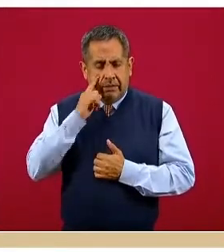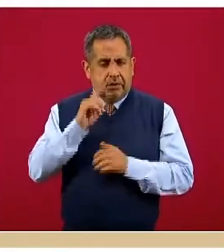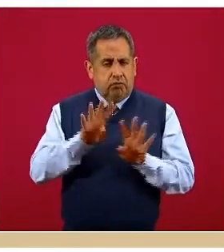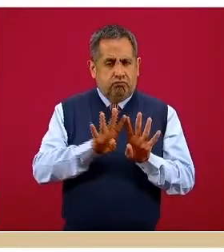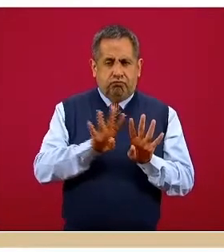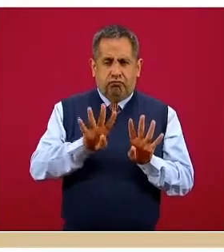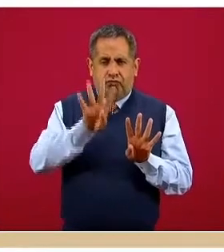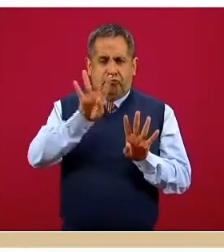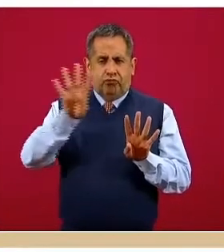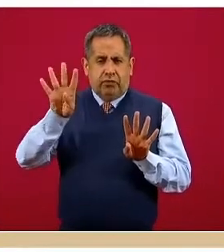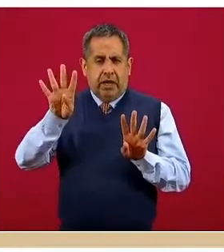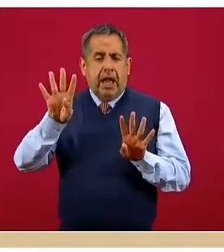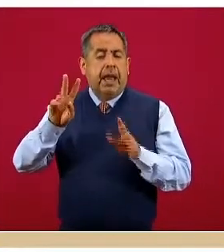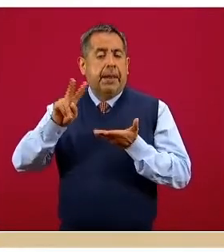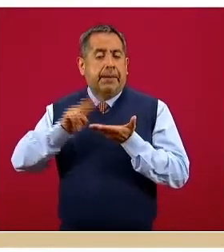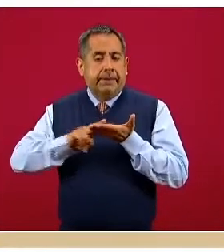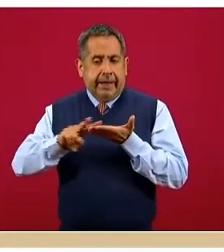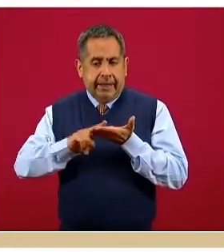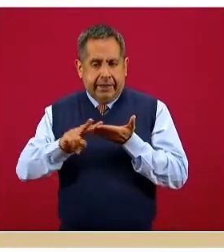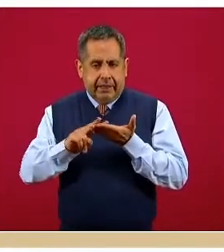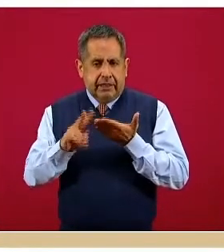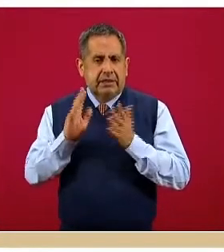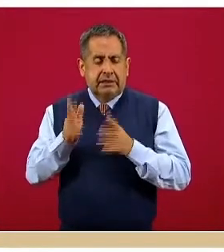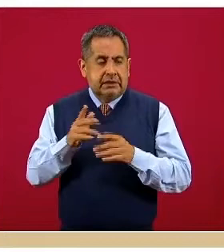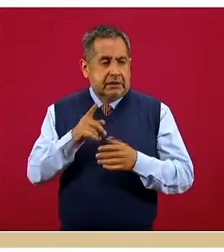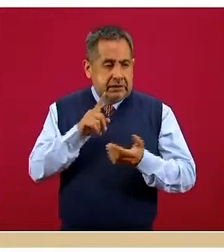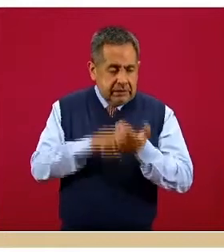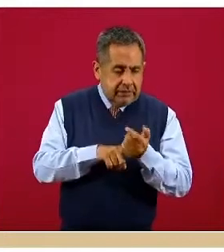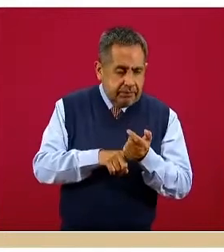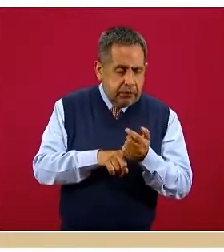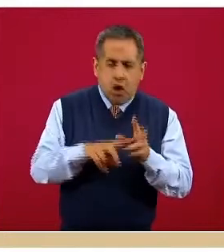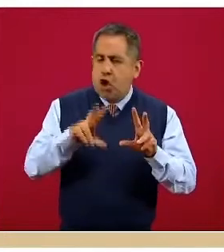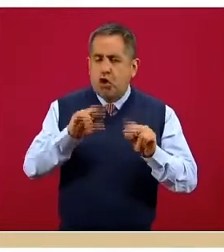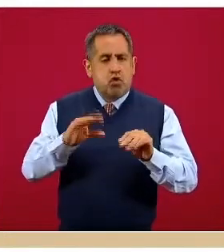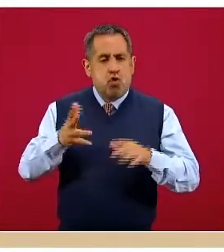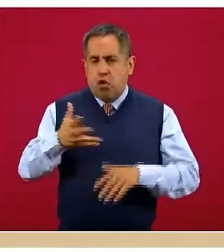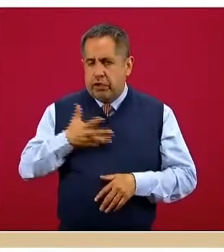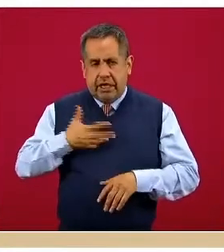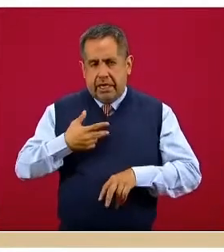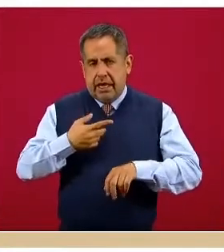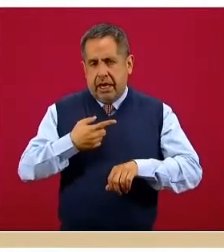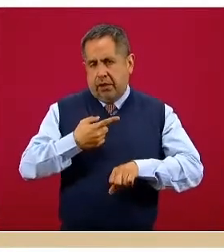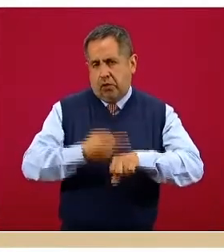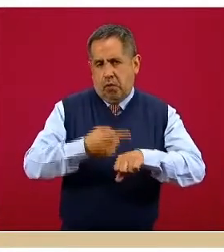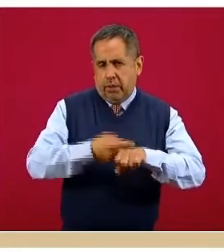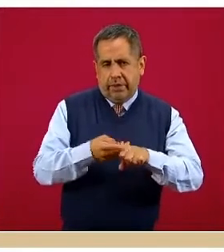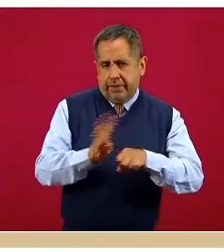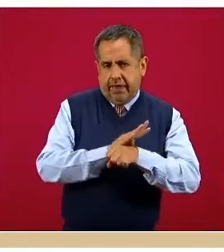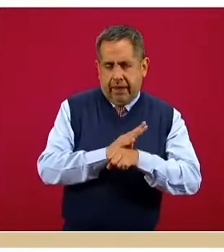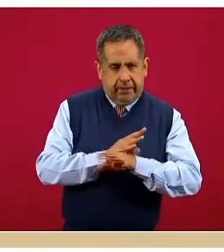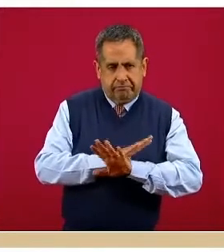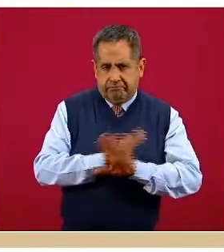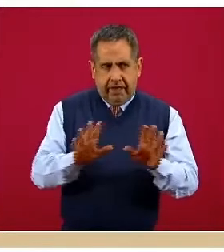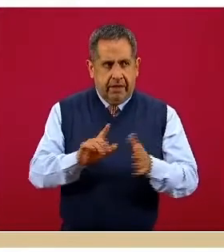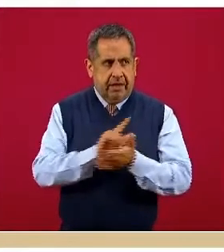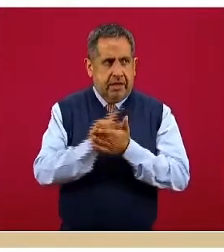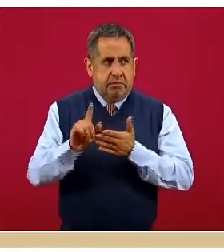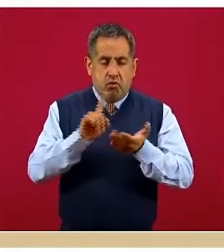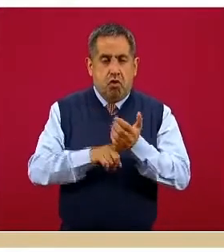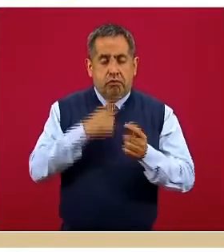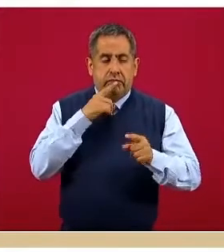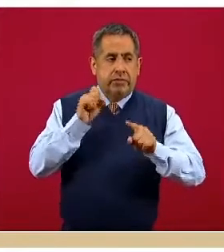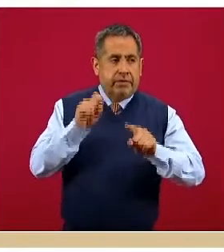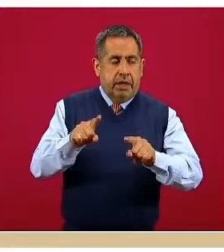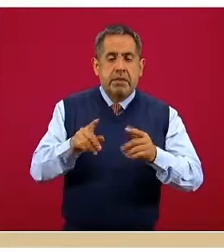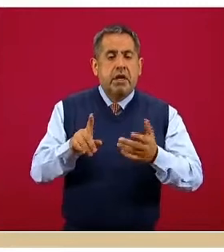color verde y son aquellas que ya dieron negativo a la prueba de laboratorio. Así también